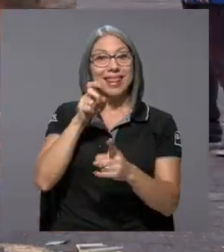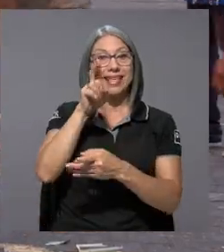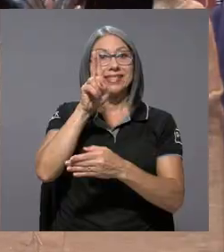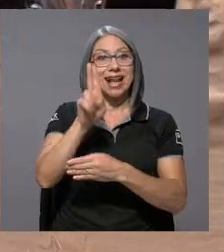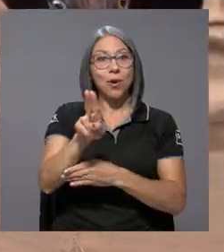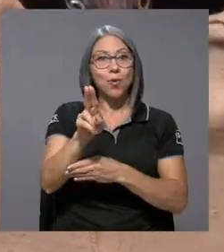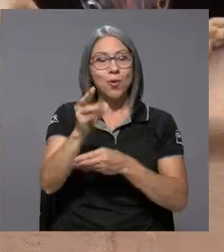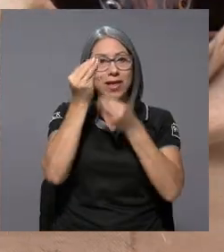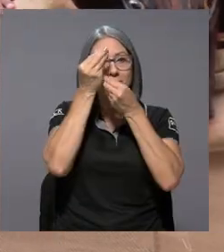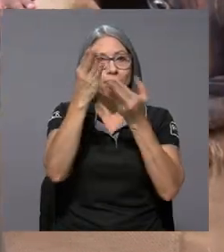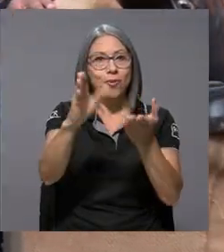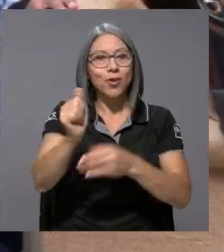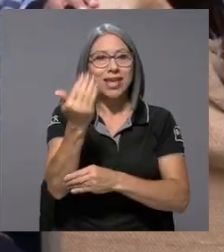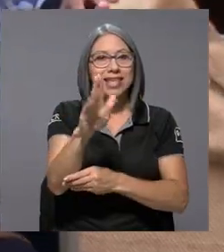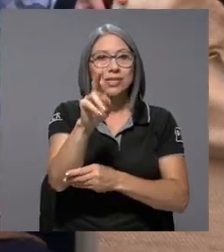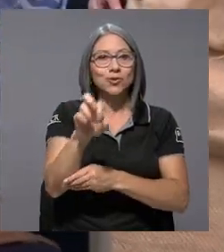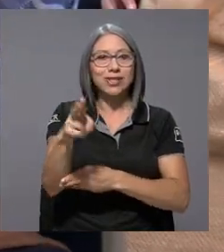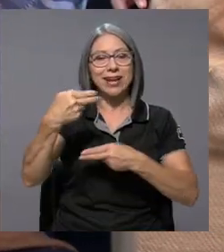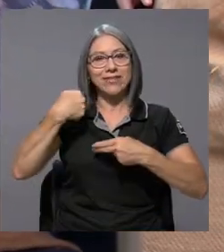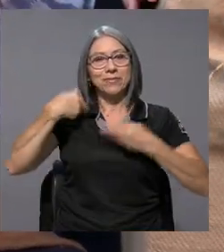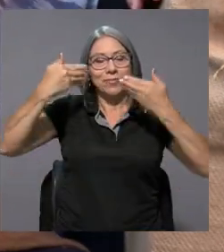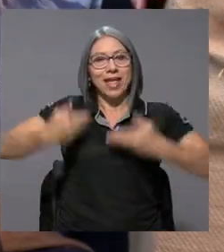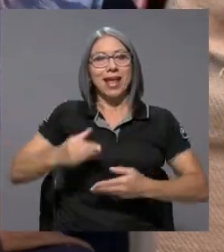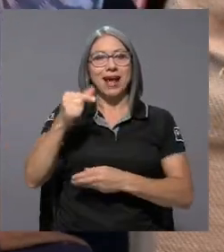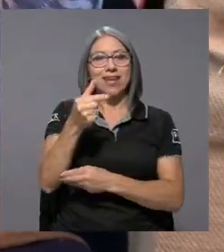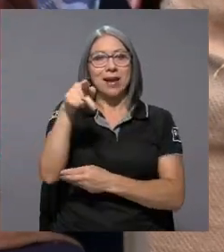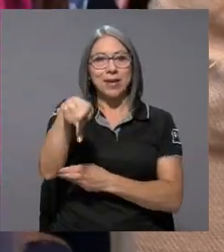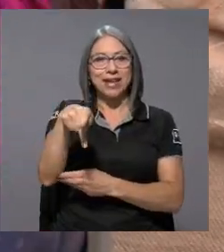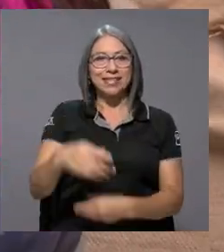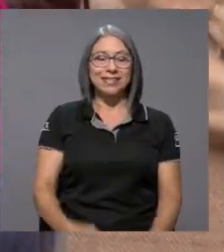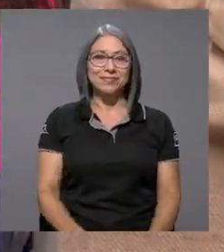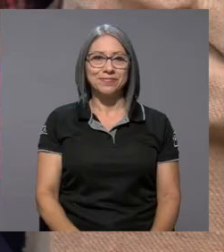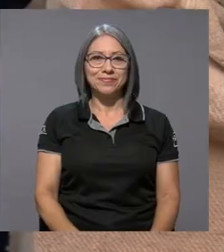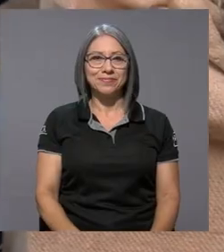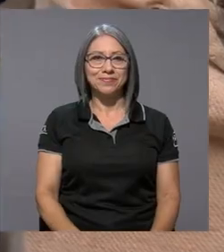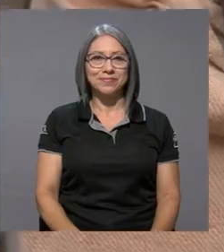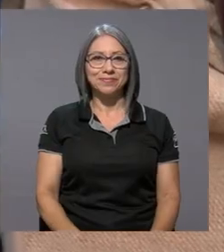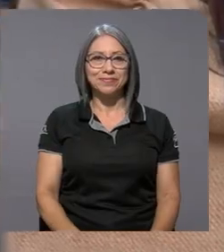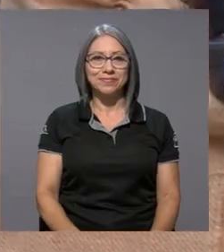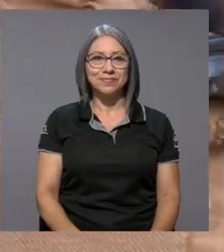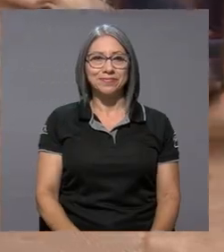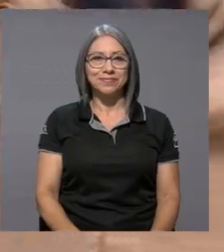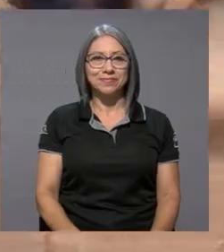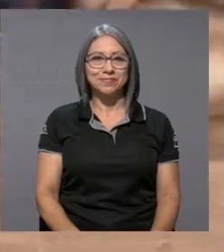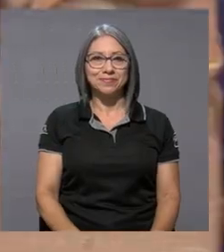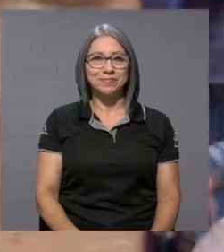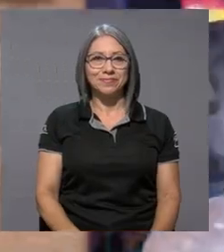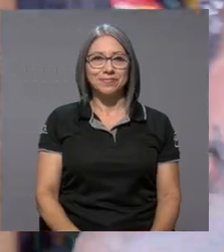Para Desde la U, 15 UCR, reportó Gabriela Pérez.